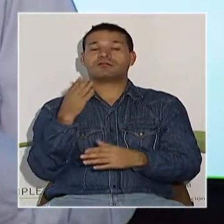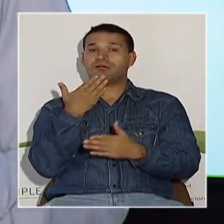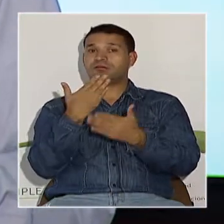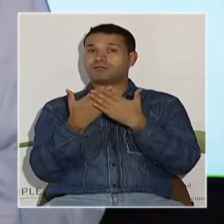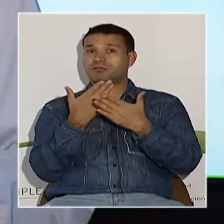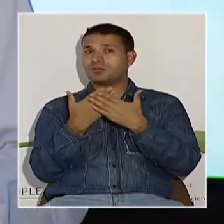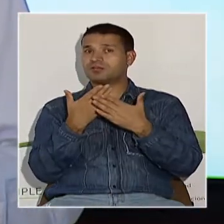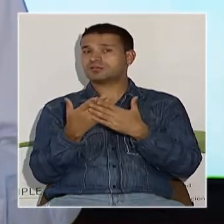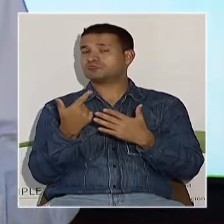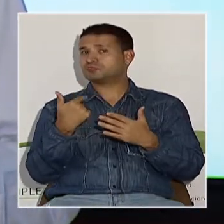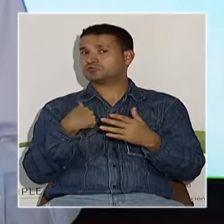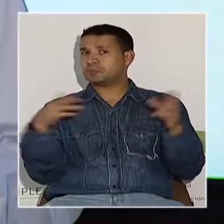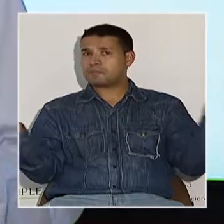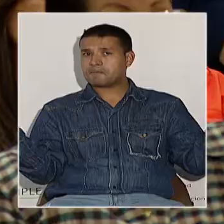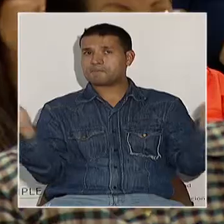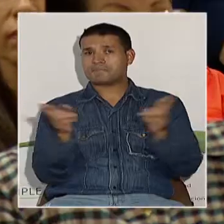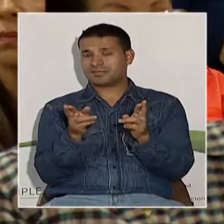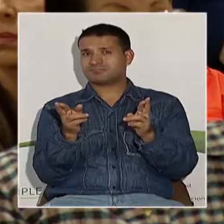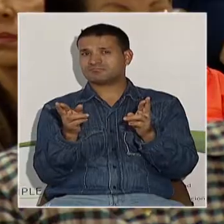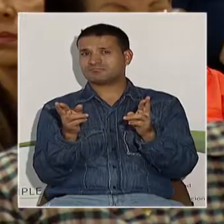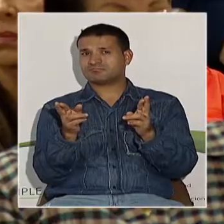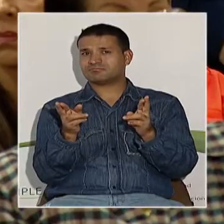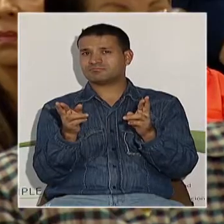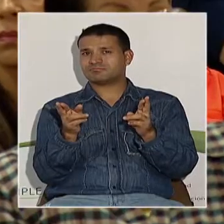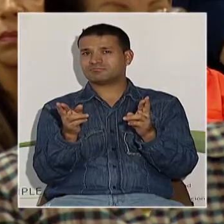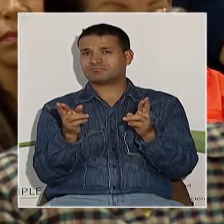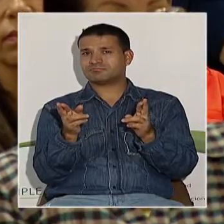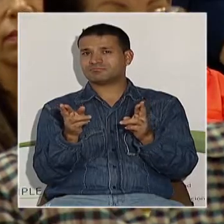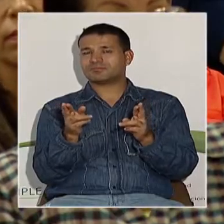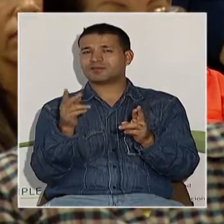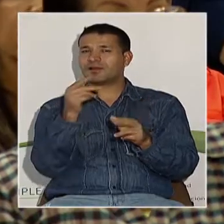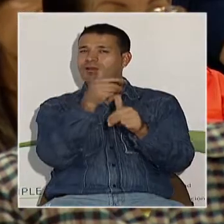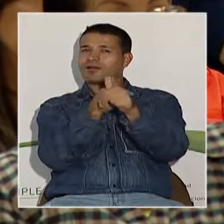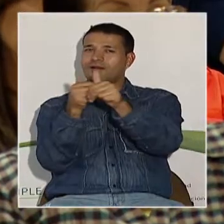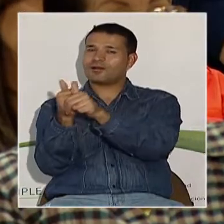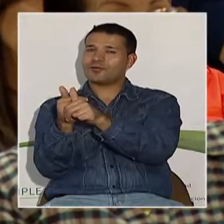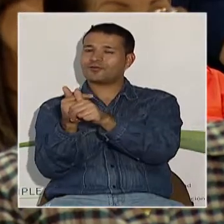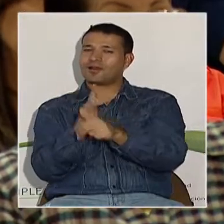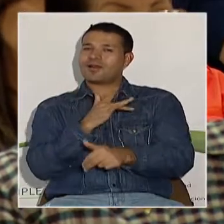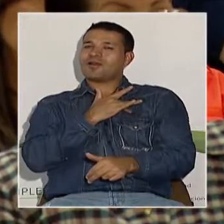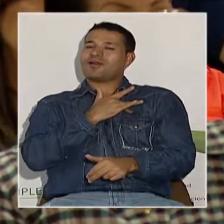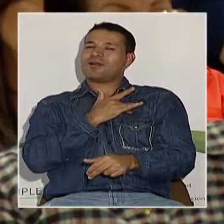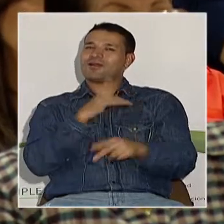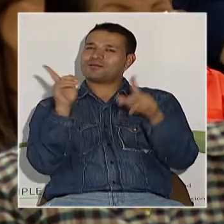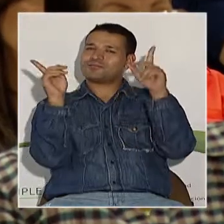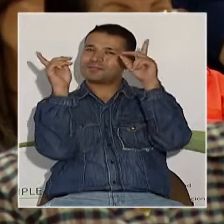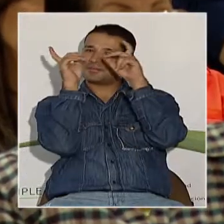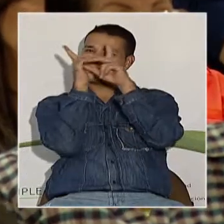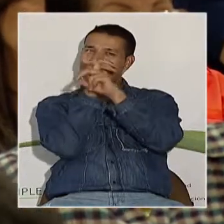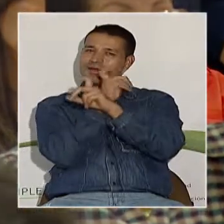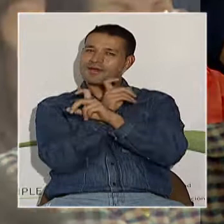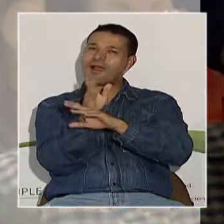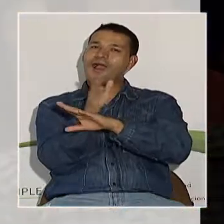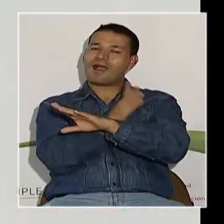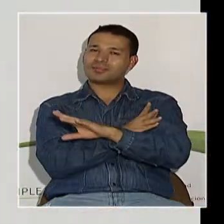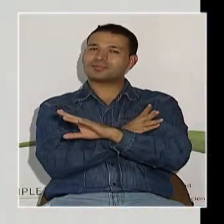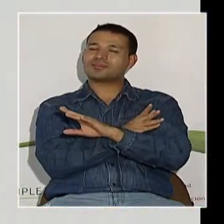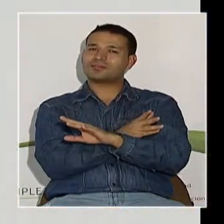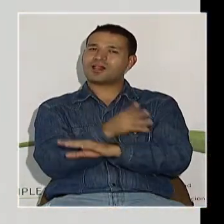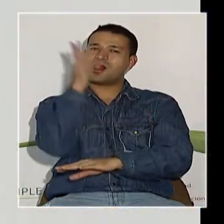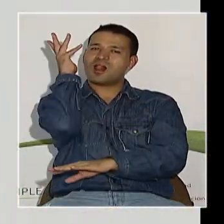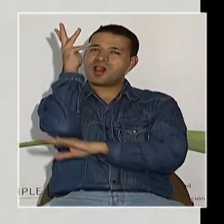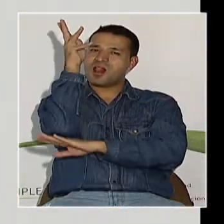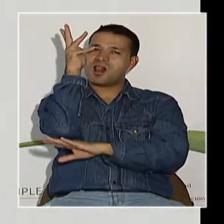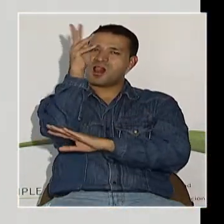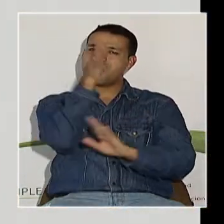Voy a ser breve, voy a tratar de generar una reflexión. Ya estuvieron inundados, rebosados de datos